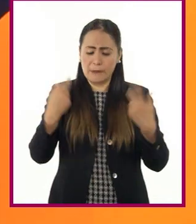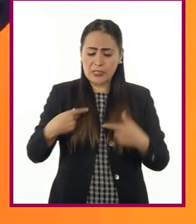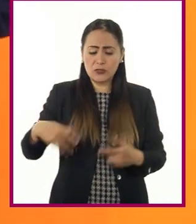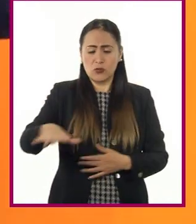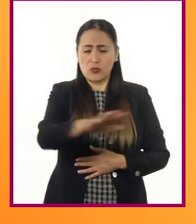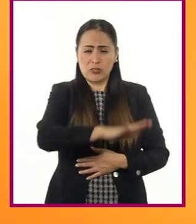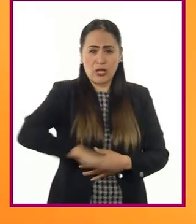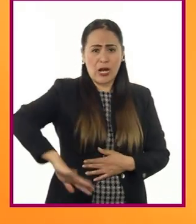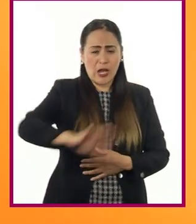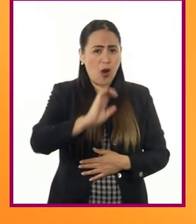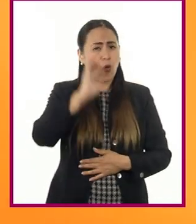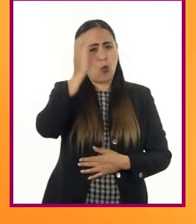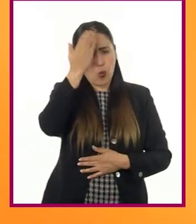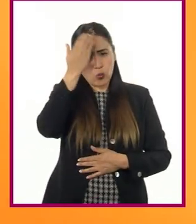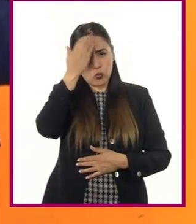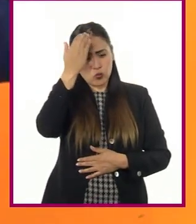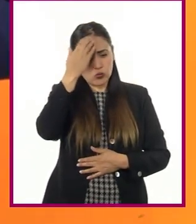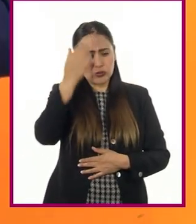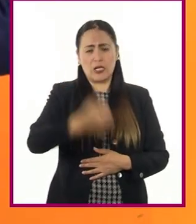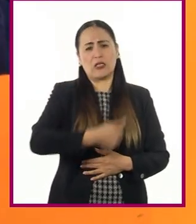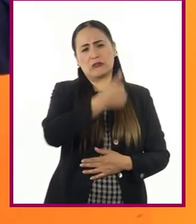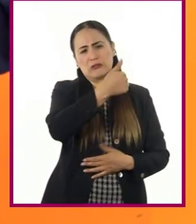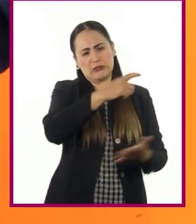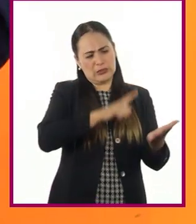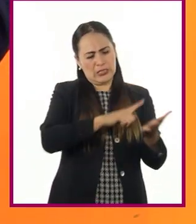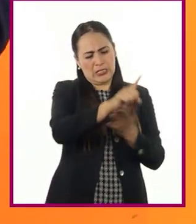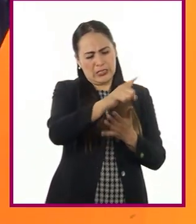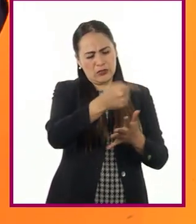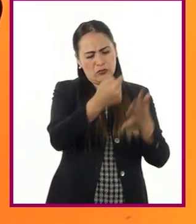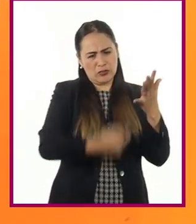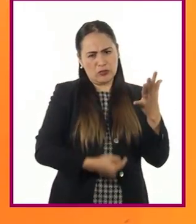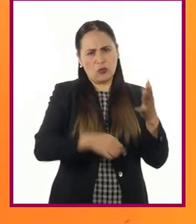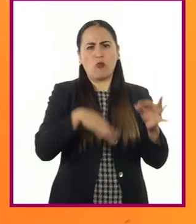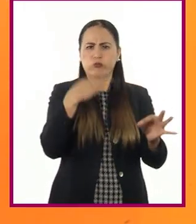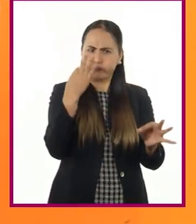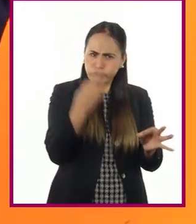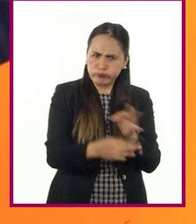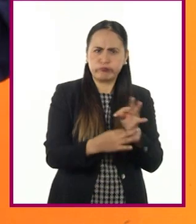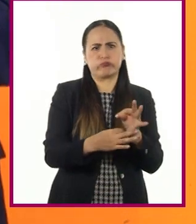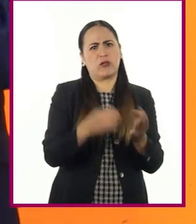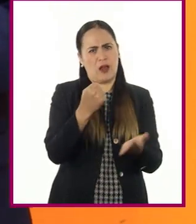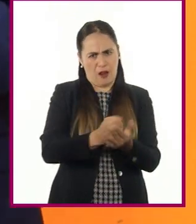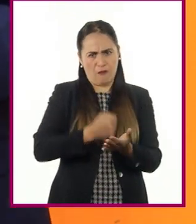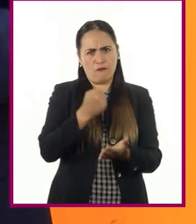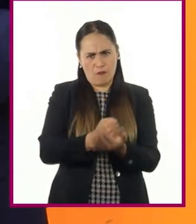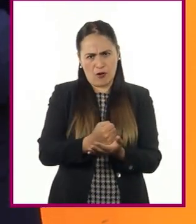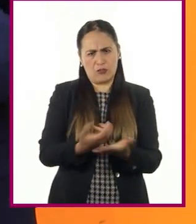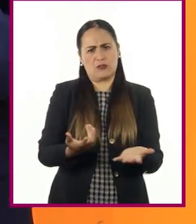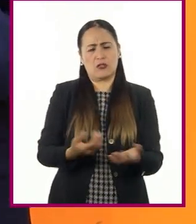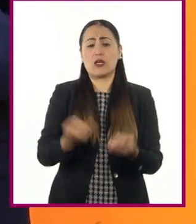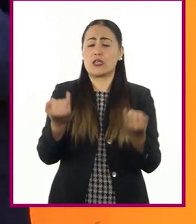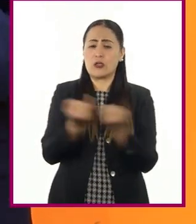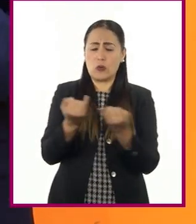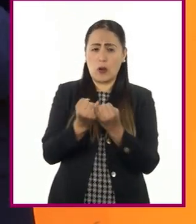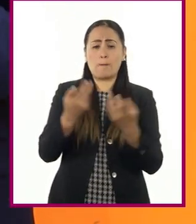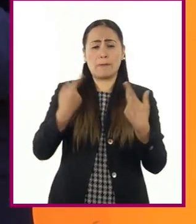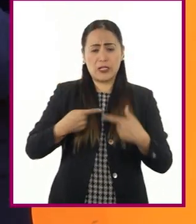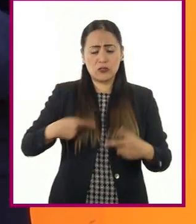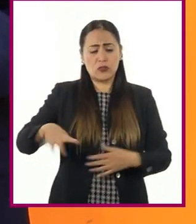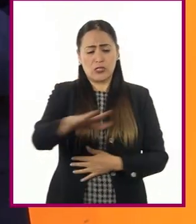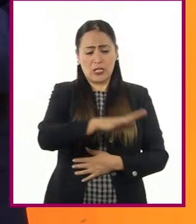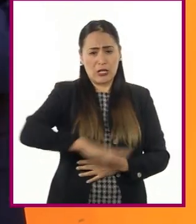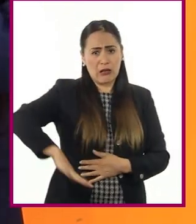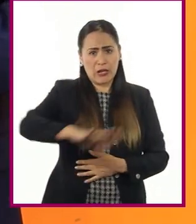ciudadanos que conozcan sus derechos y los hagan valer. Y de igual forma, ciudadanos que conozcan